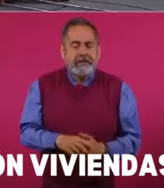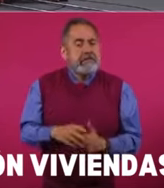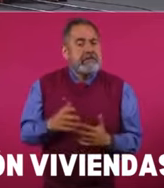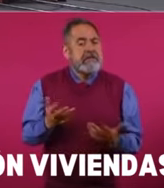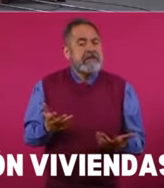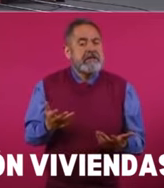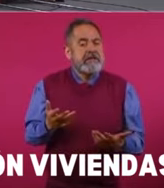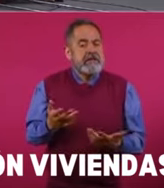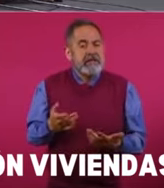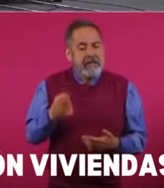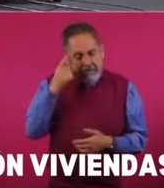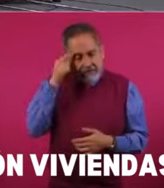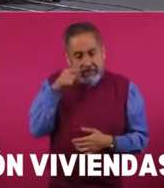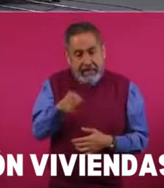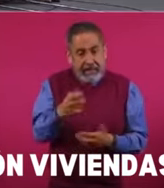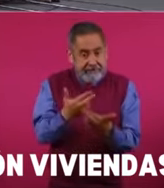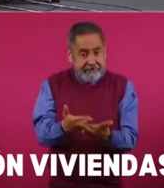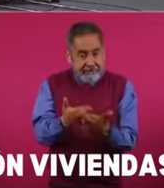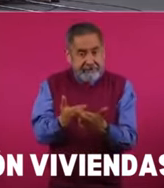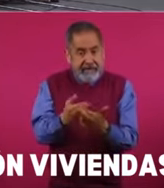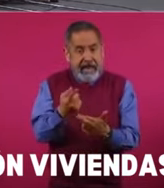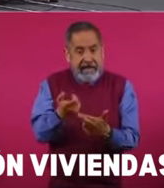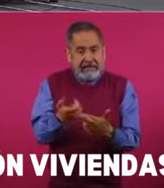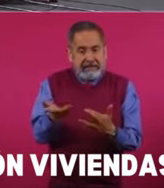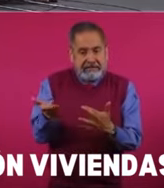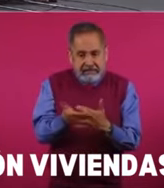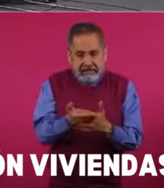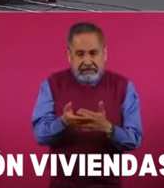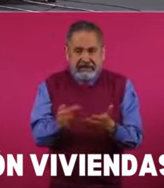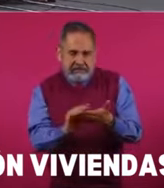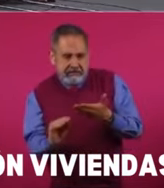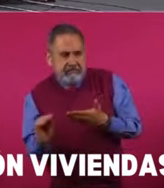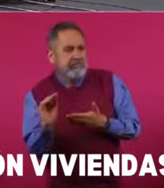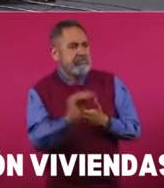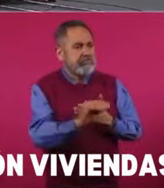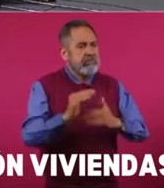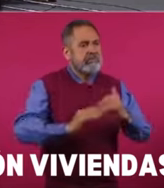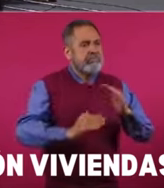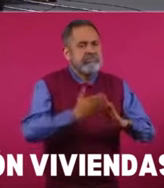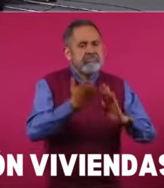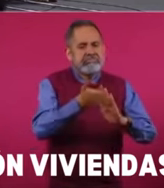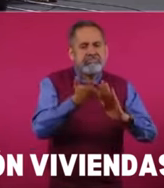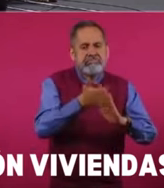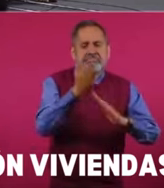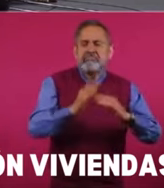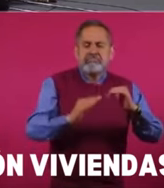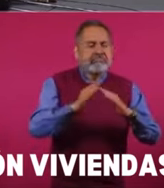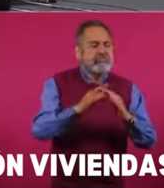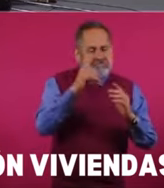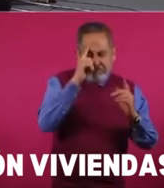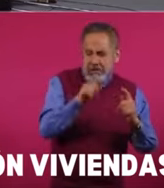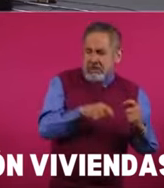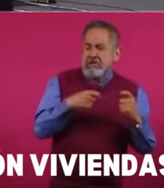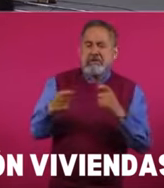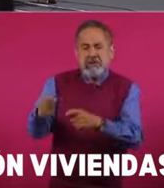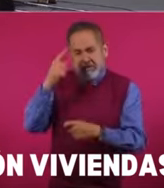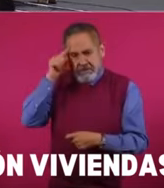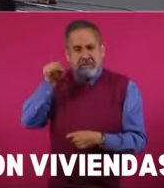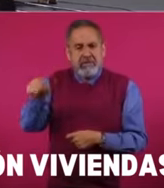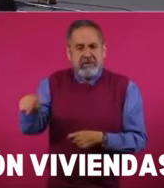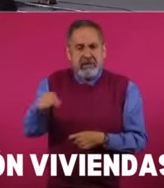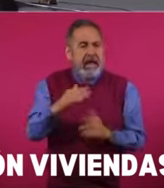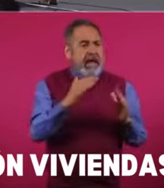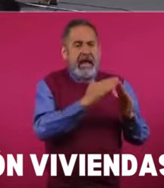Entonces, una parte de esa reserva se va a utilizar para la construcción